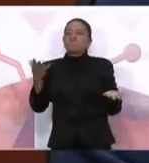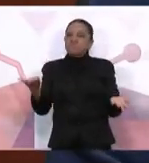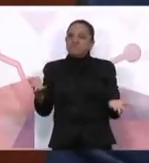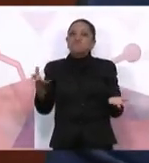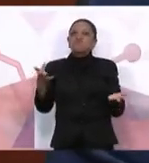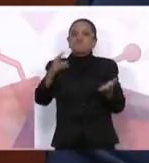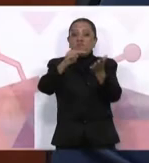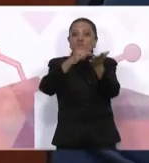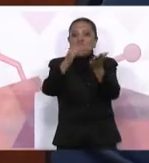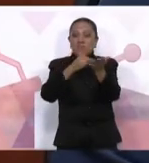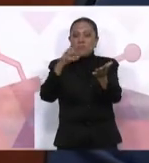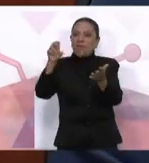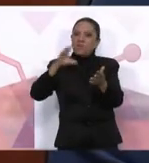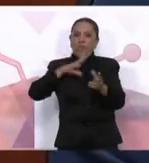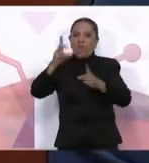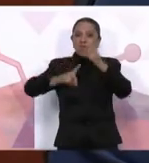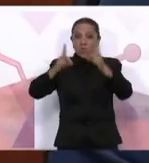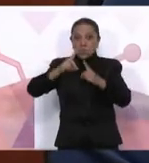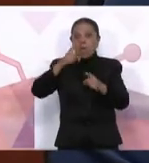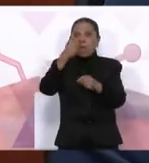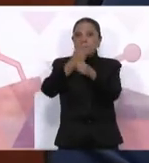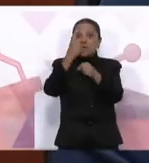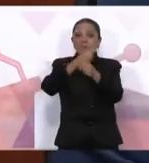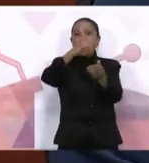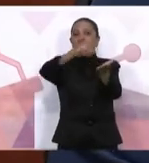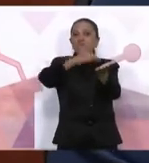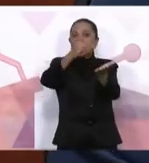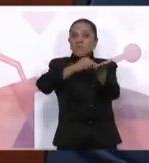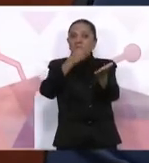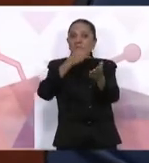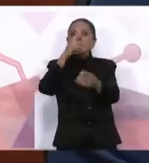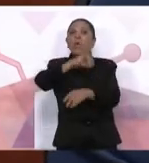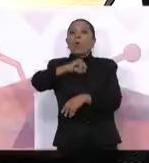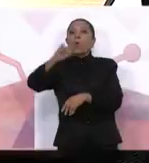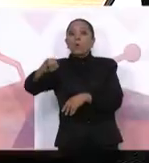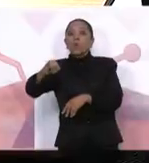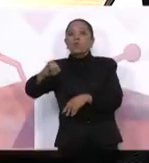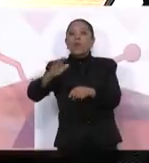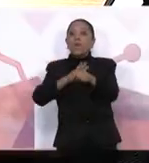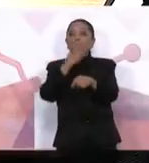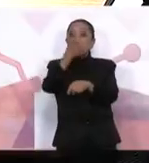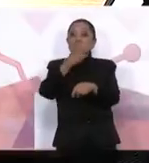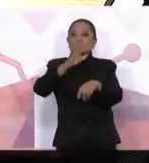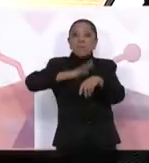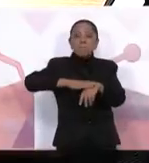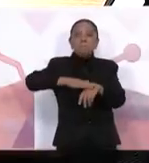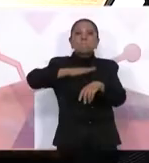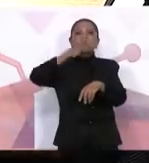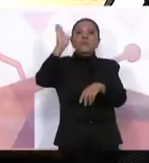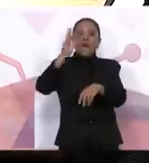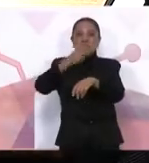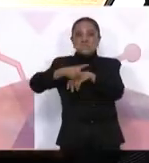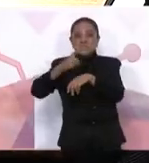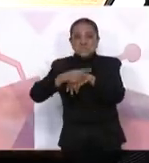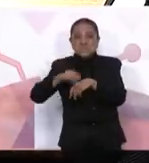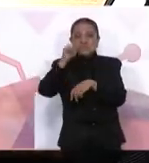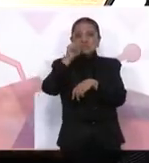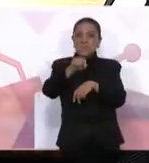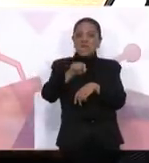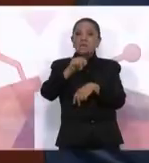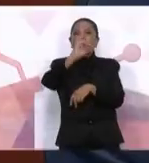conjunta de todos los municipios el más afectado fue jojutla y tenemos que firmar un pacto para que se apoye a las personas que se vieron damnificadas